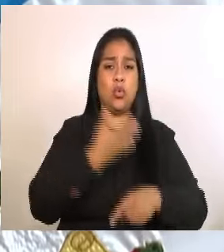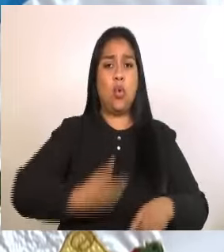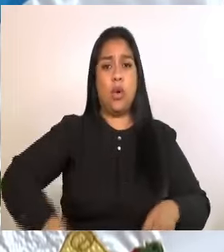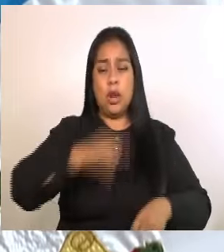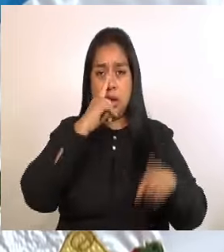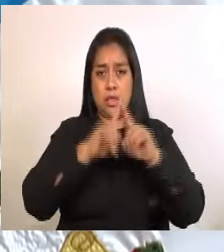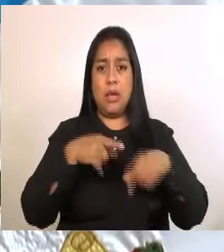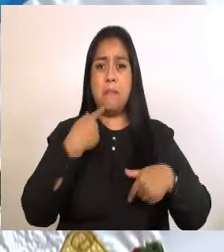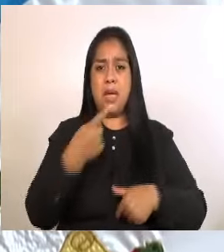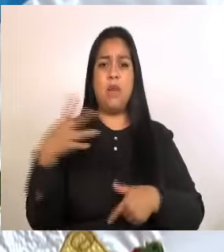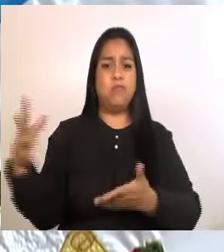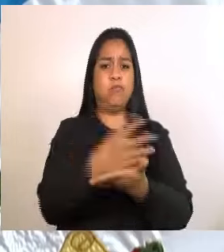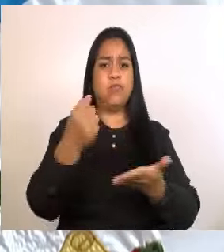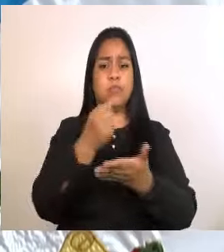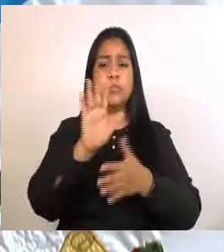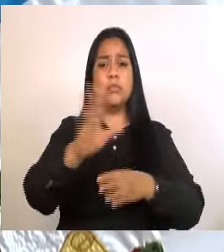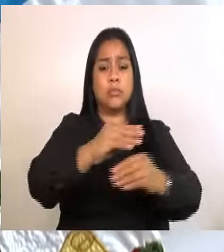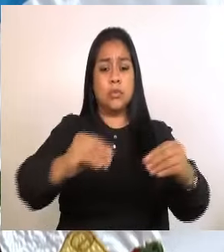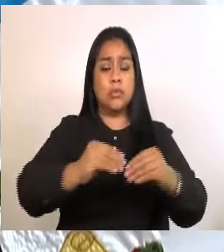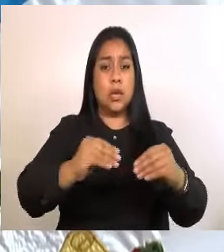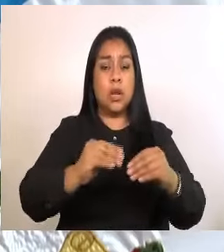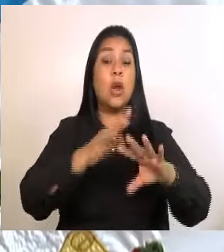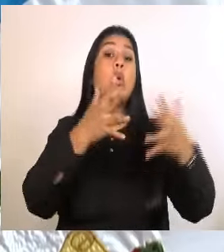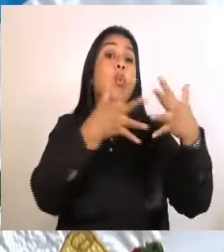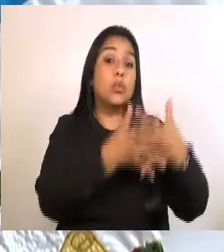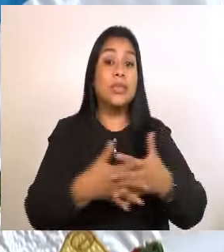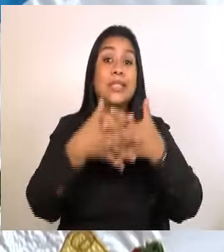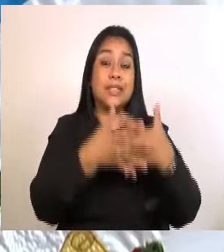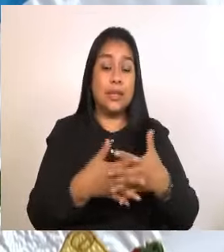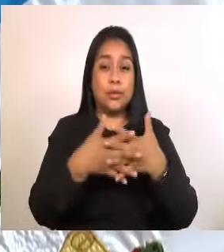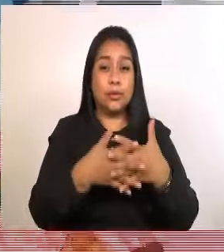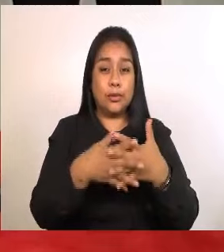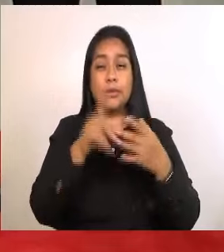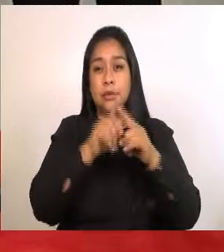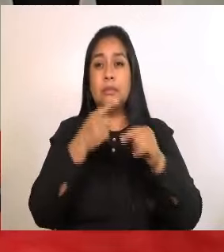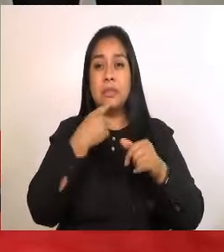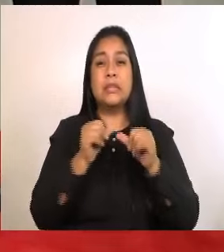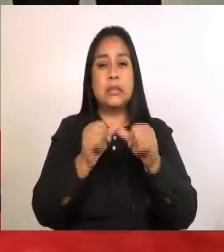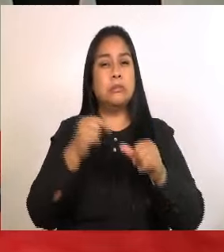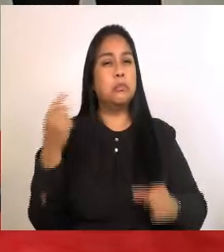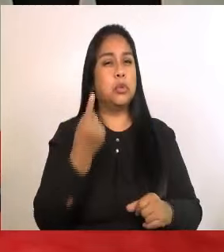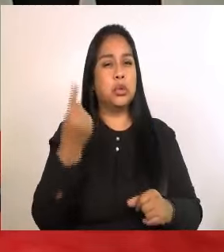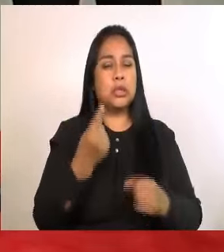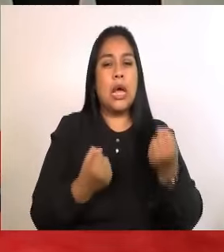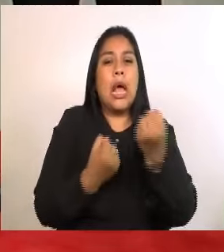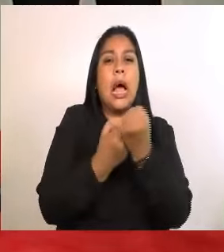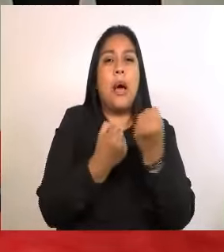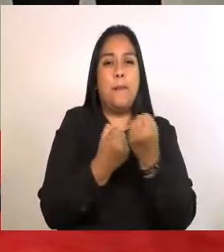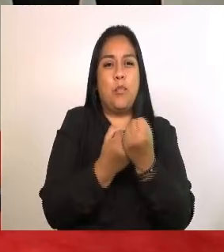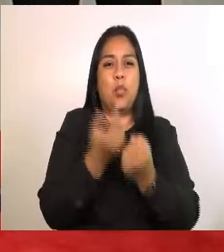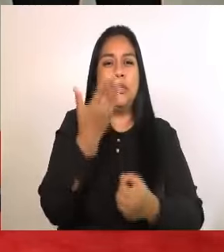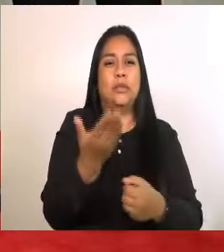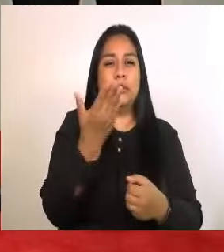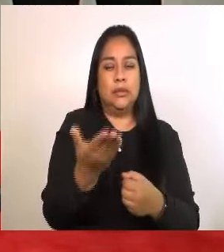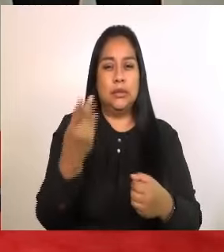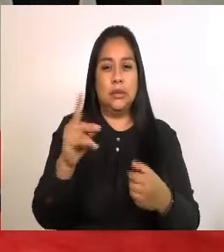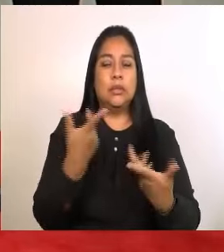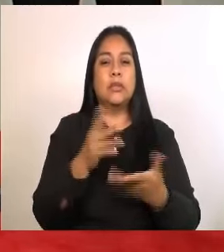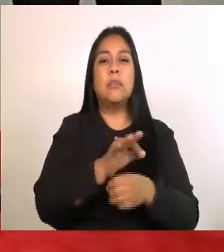sus propiedades. Los Estados Unidos continúan priorizando el apoyo a las exigencias del